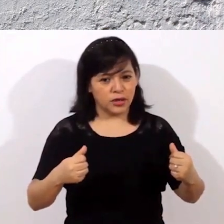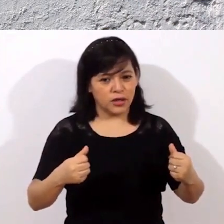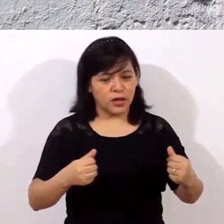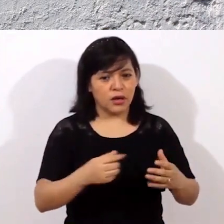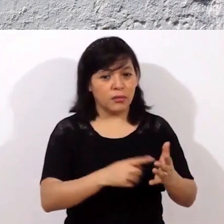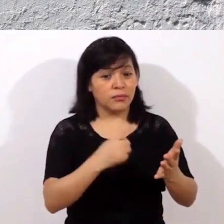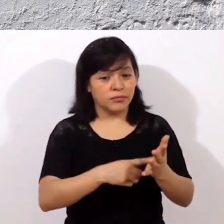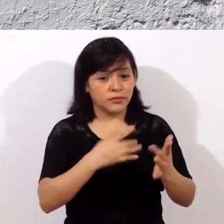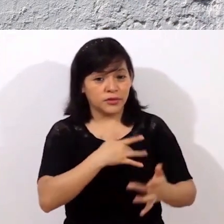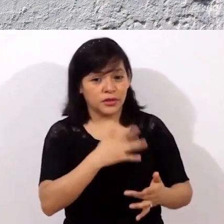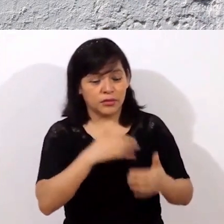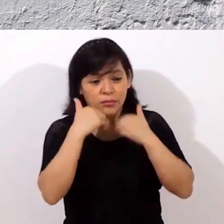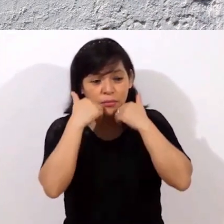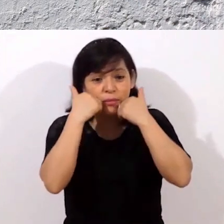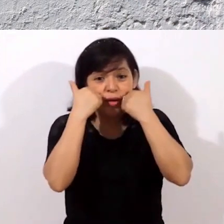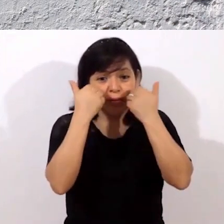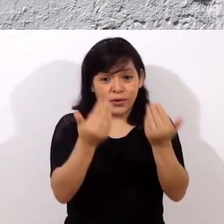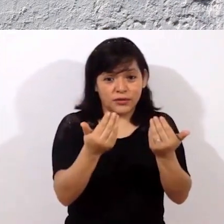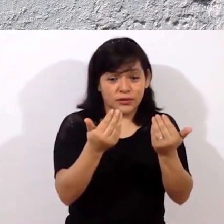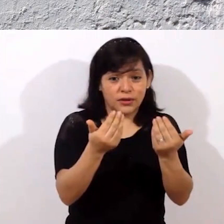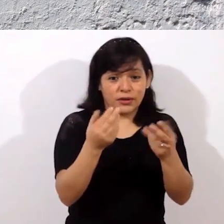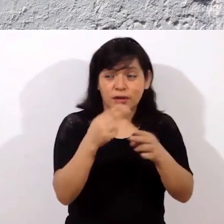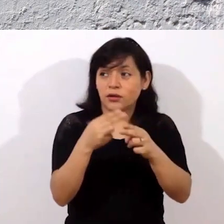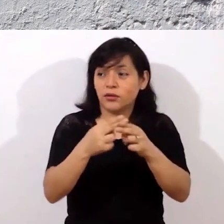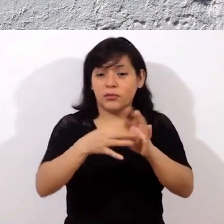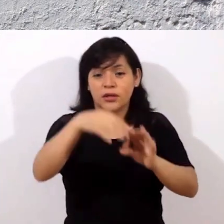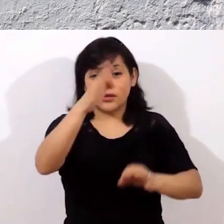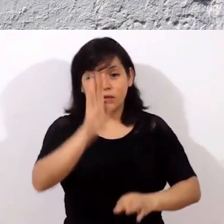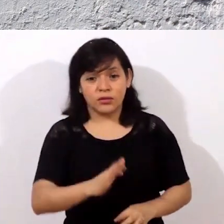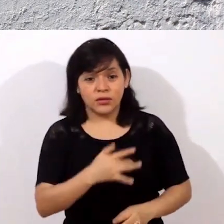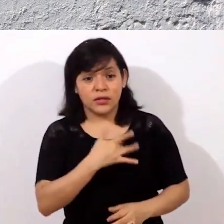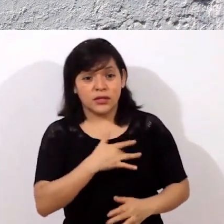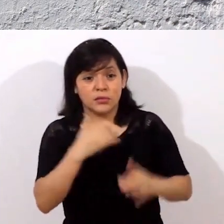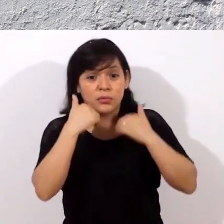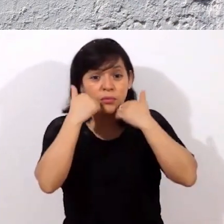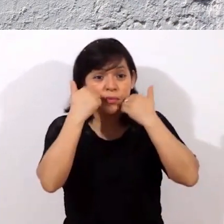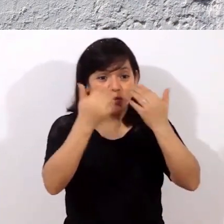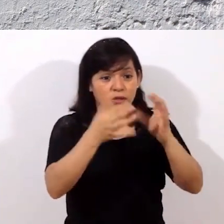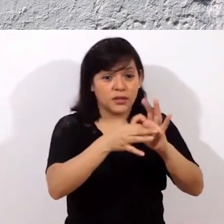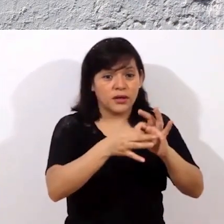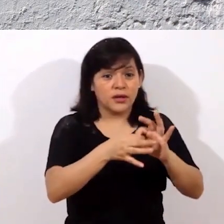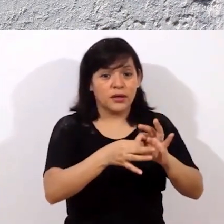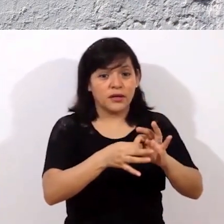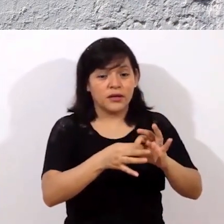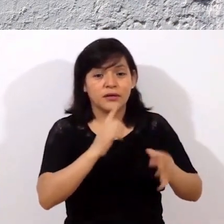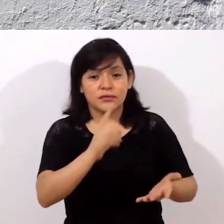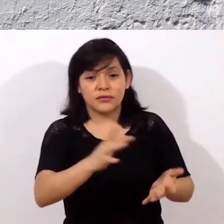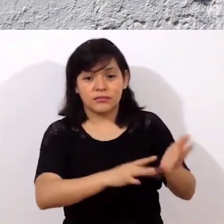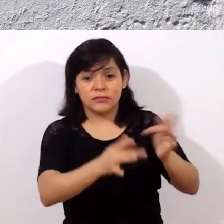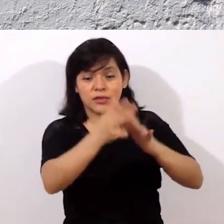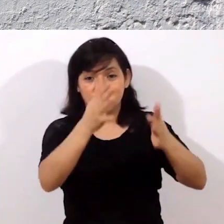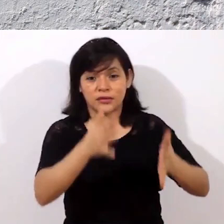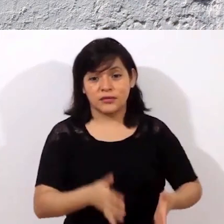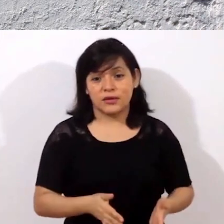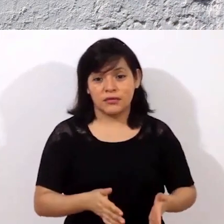somos cristianos, o de que en nosotros hay un mayor estándar moral, ético,